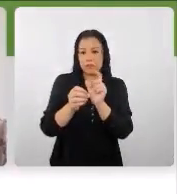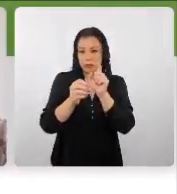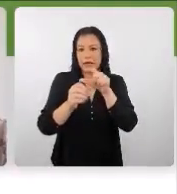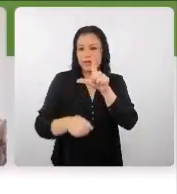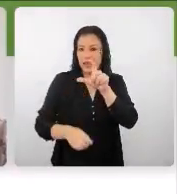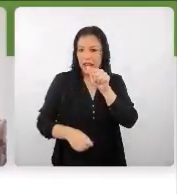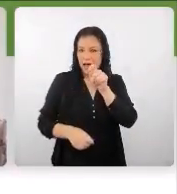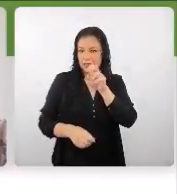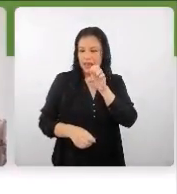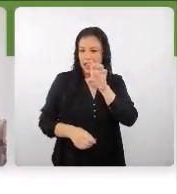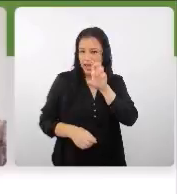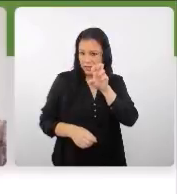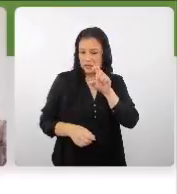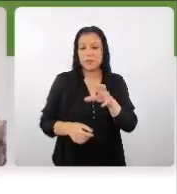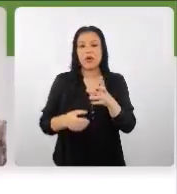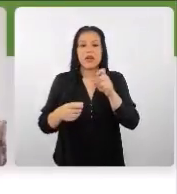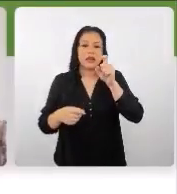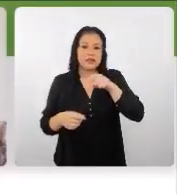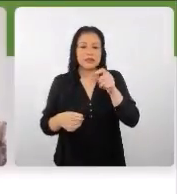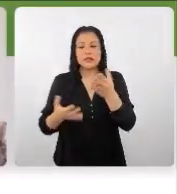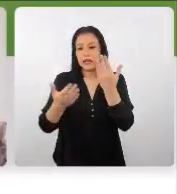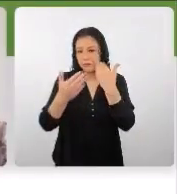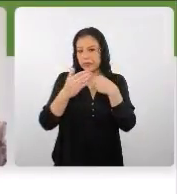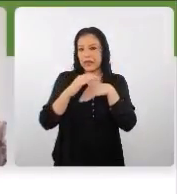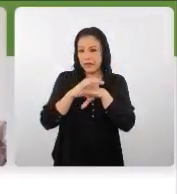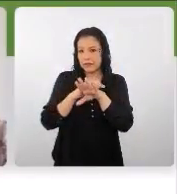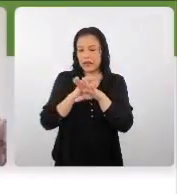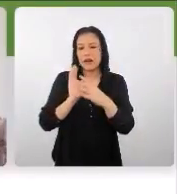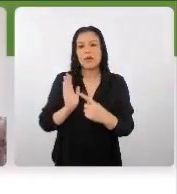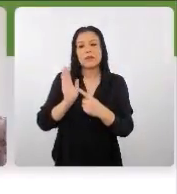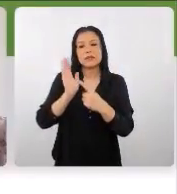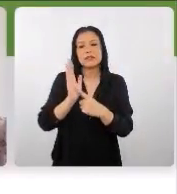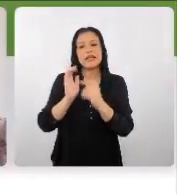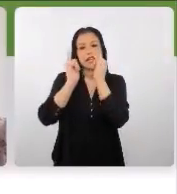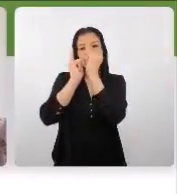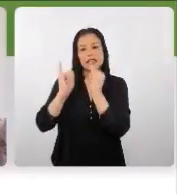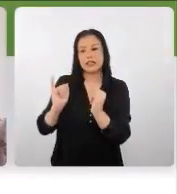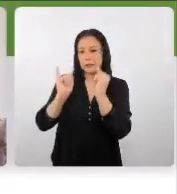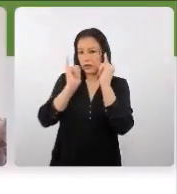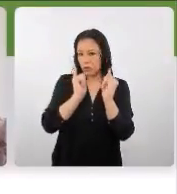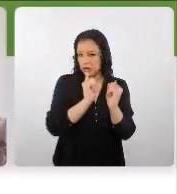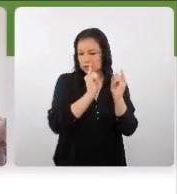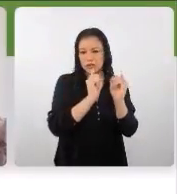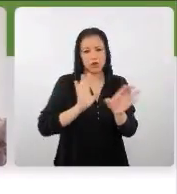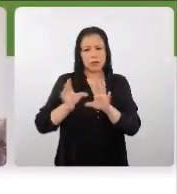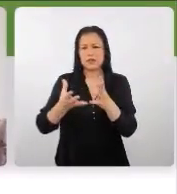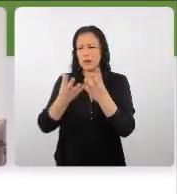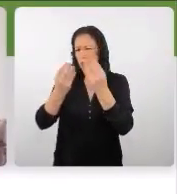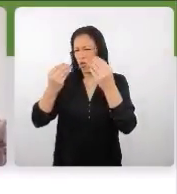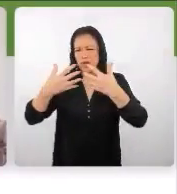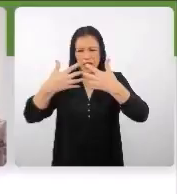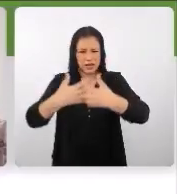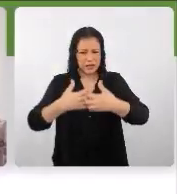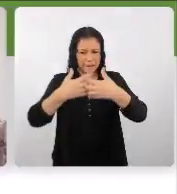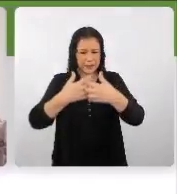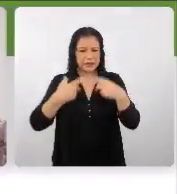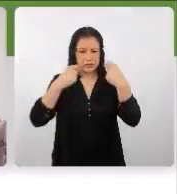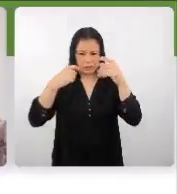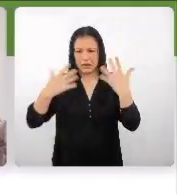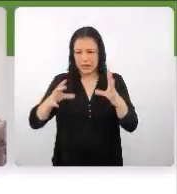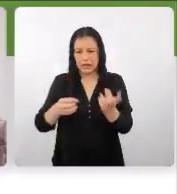Expo, tendrían que ingresar o presentarse individualmente, como lo hacen muchas de las empresas que ya